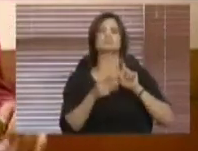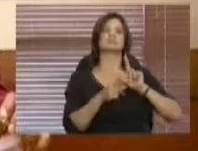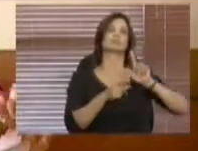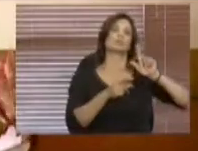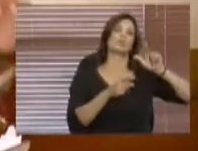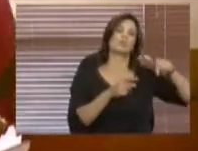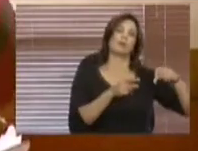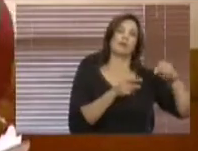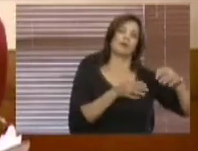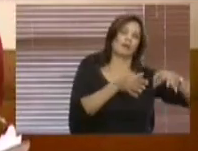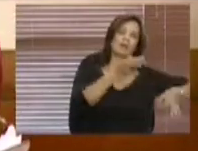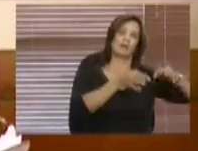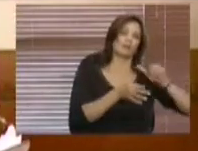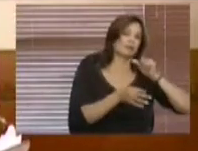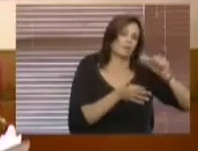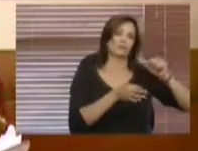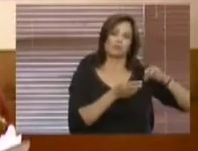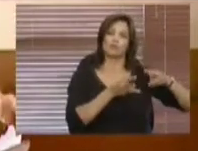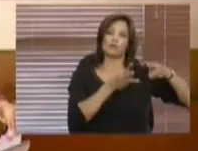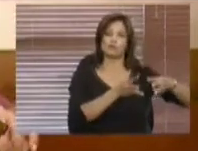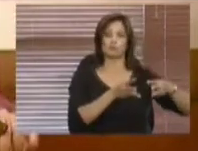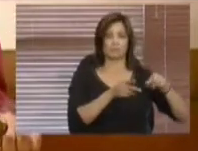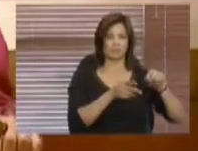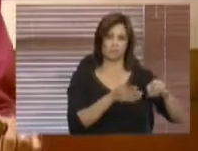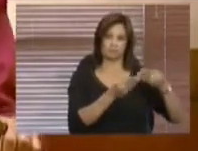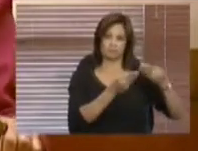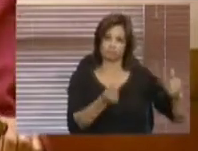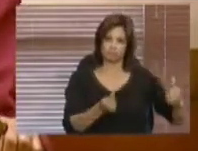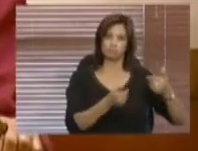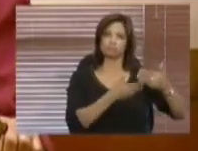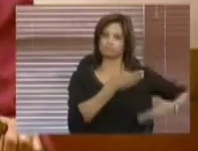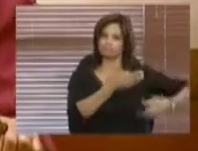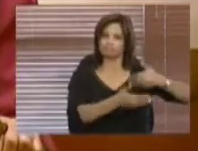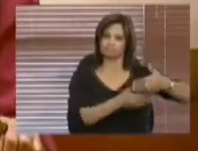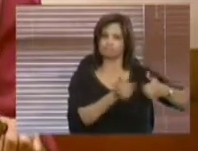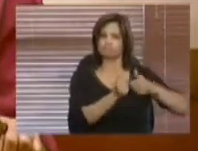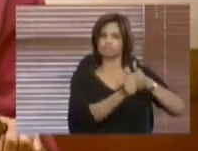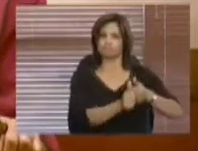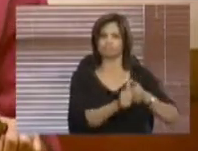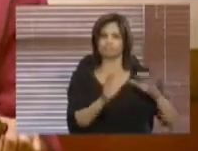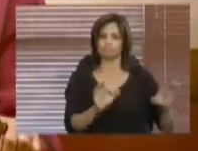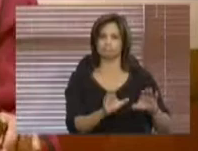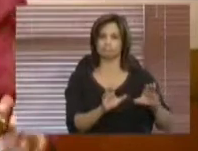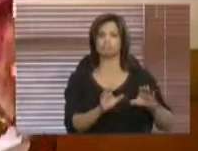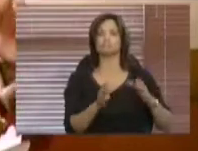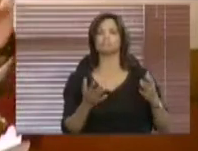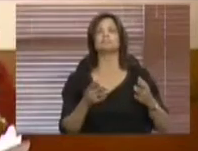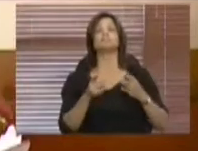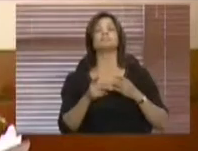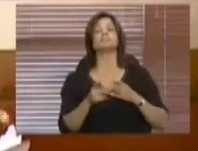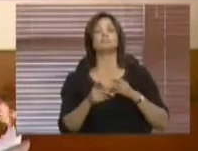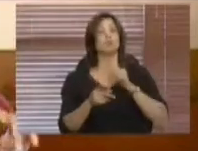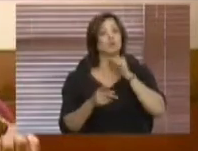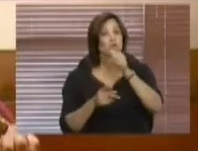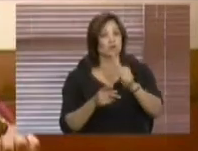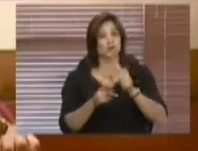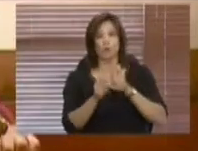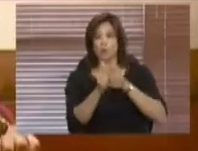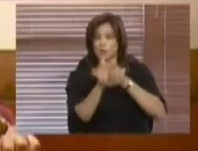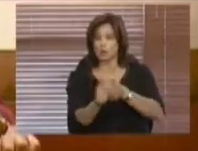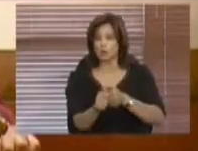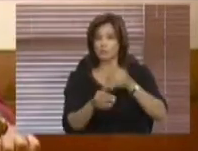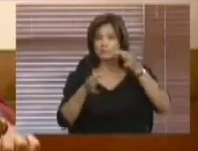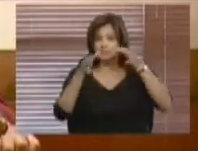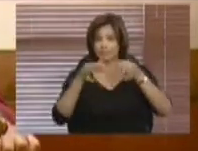después no se dispone de los medios necesarios para el adecuado y fiel cumplimiento de la misma. El incumplimiento de las